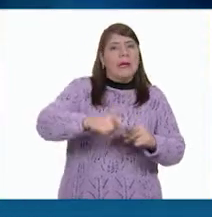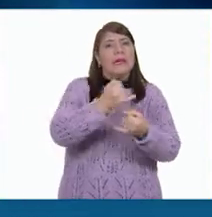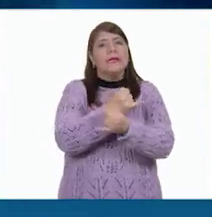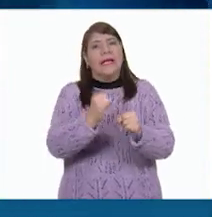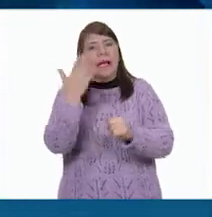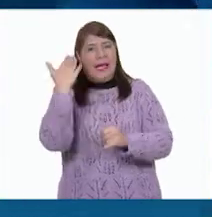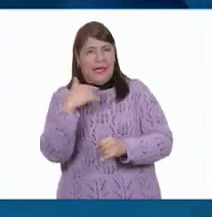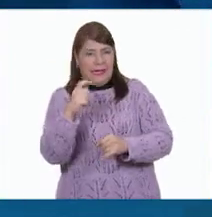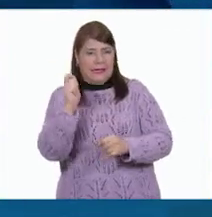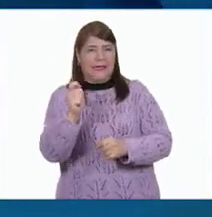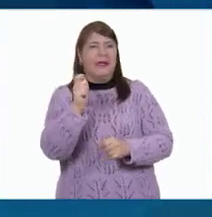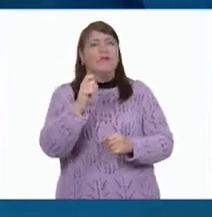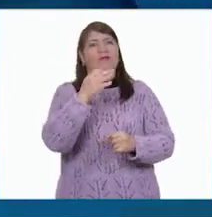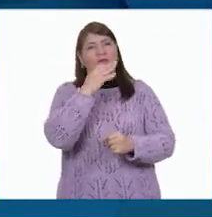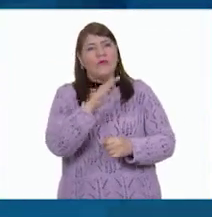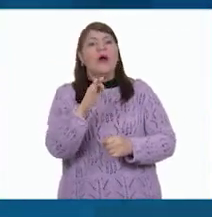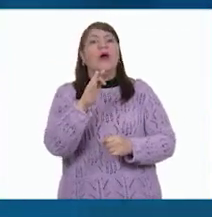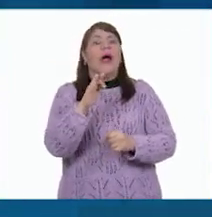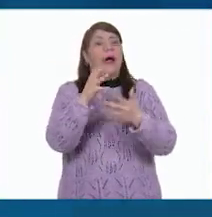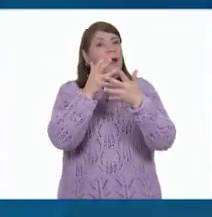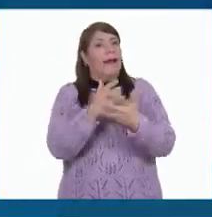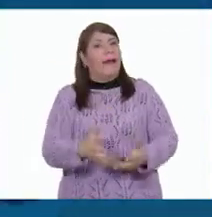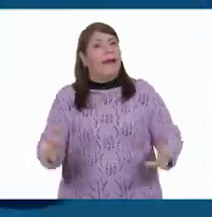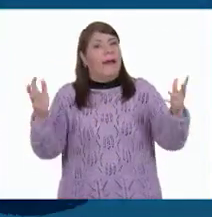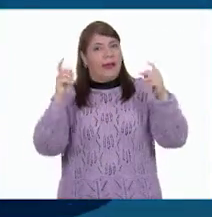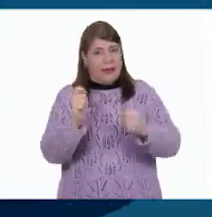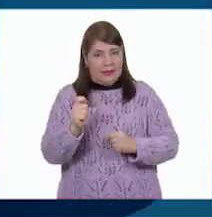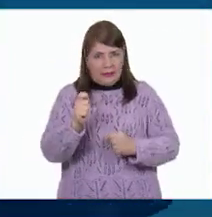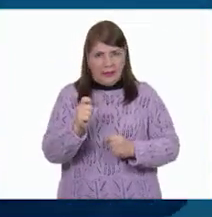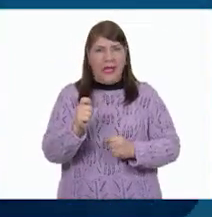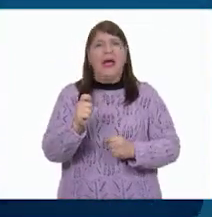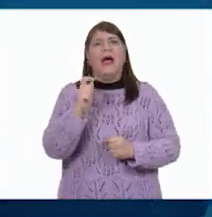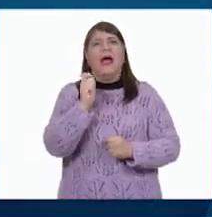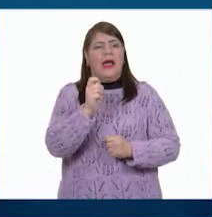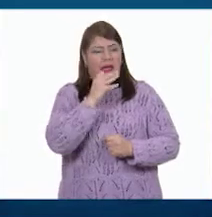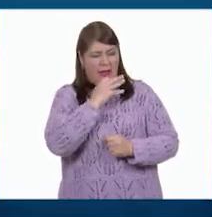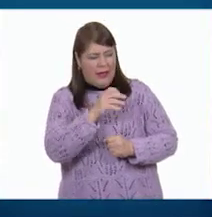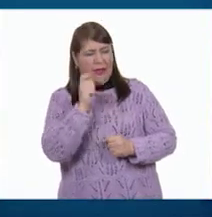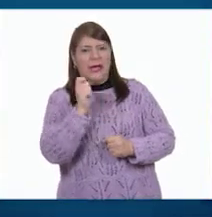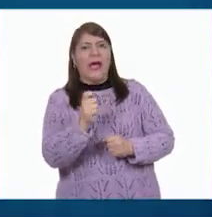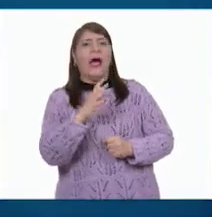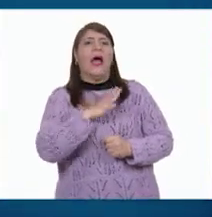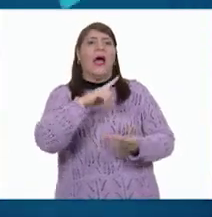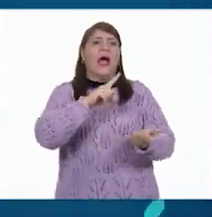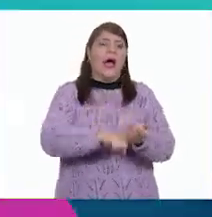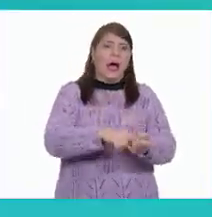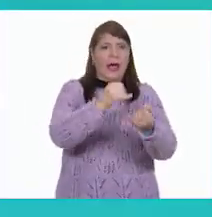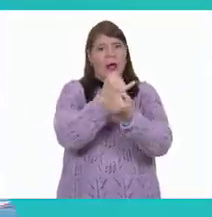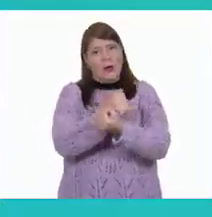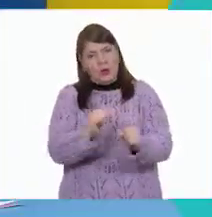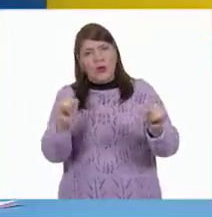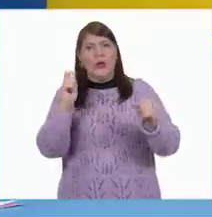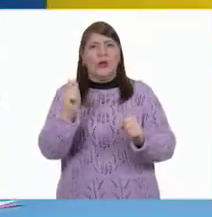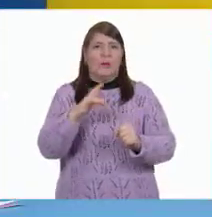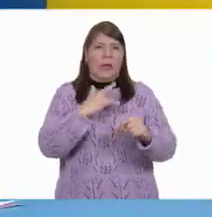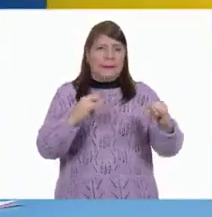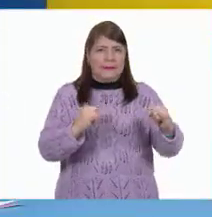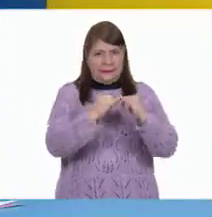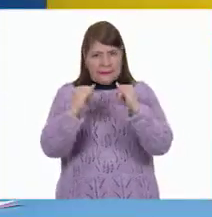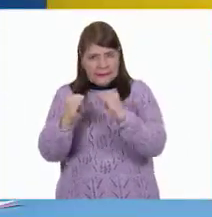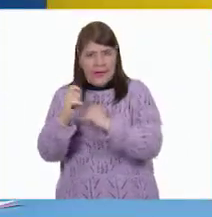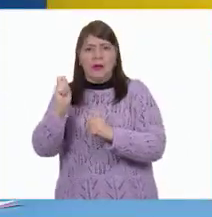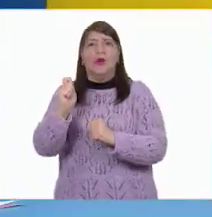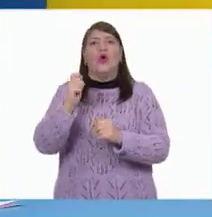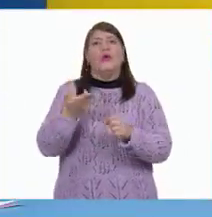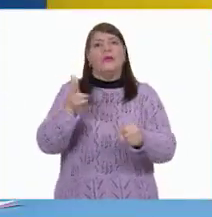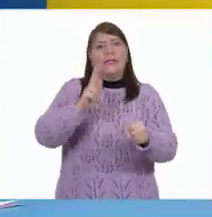independencia. Y esto se festejó a lo grande. Las celebraciones incluyeron la inauguración de instituciones como el Hospital Psiquiátrico